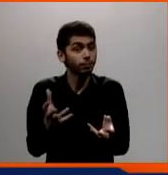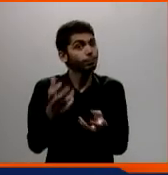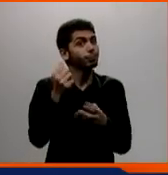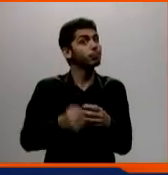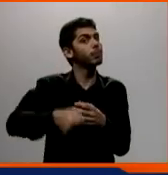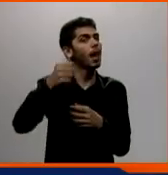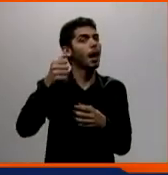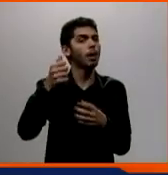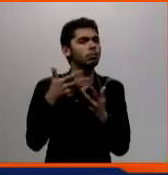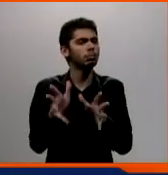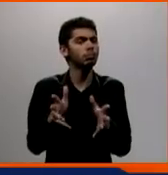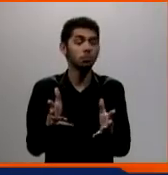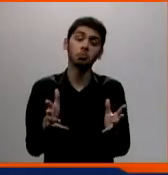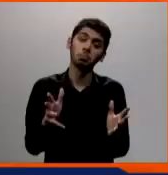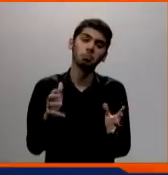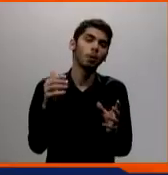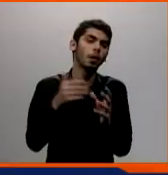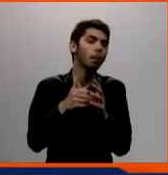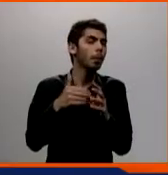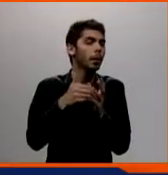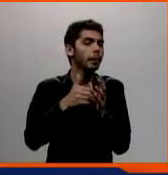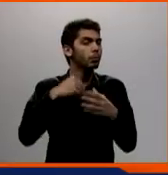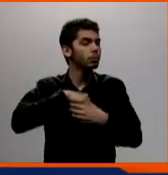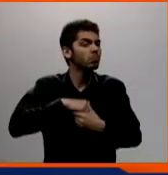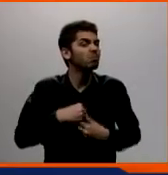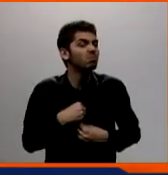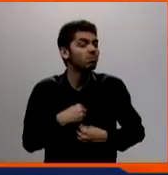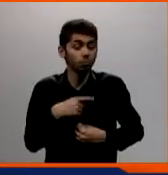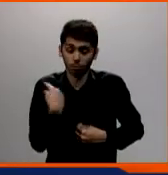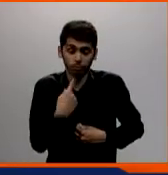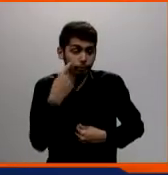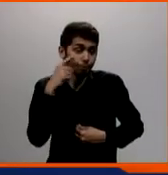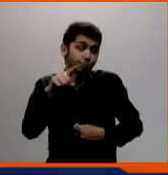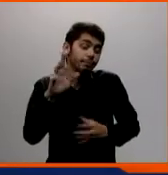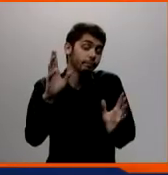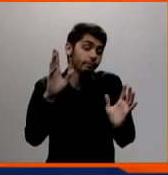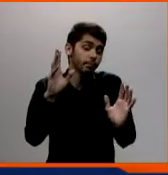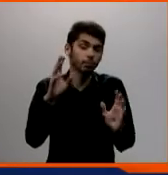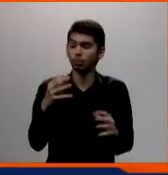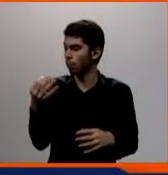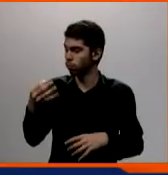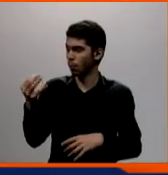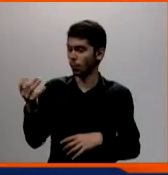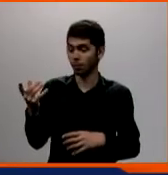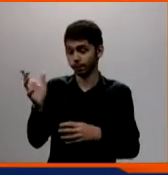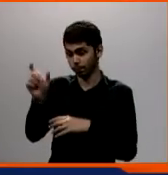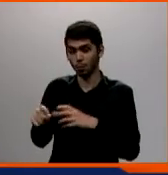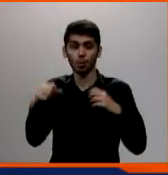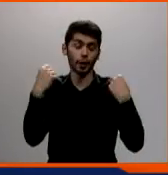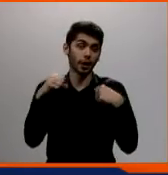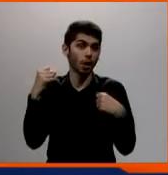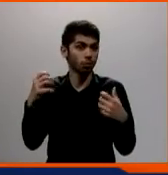esto será algo muy interno de él que nosotros de este lugar desconocemos. Seguro. Y es muy prudente que lo digas de tu condición de